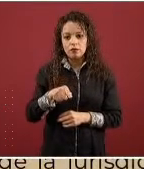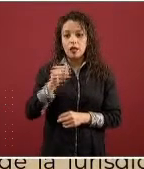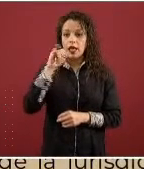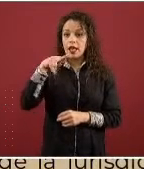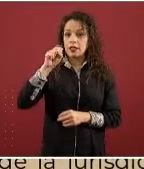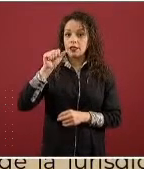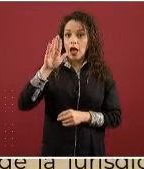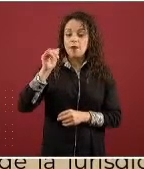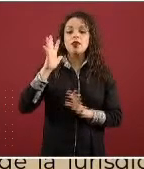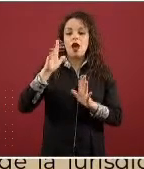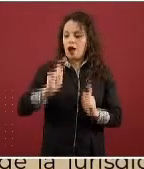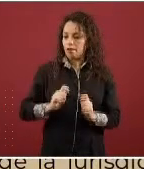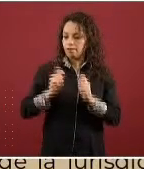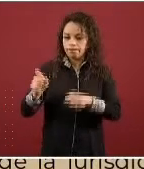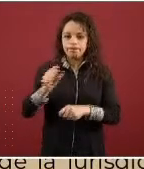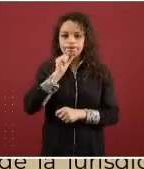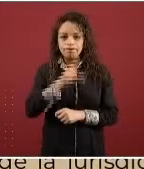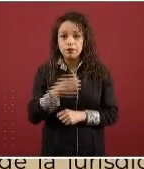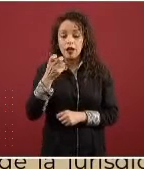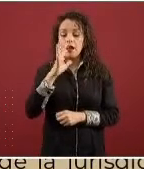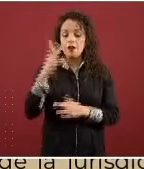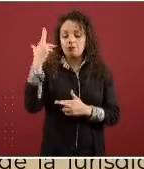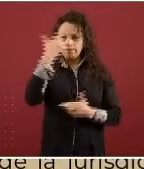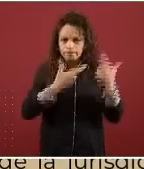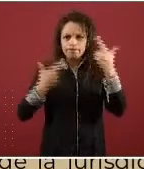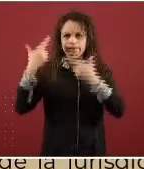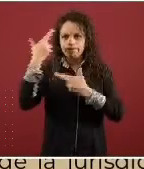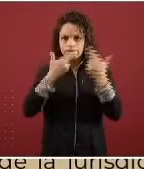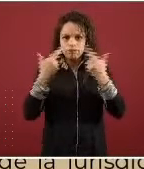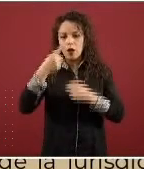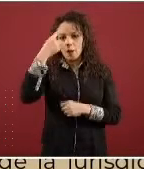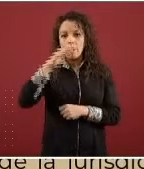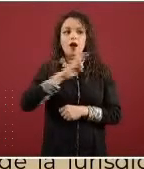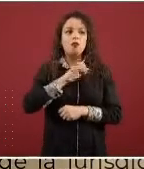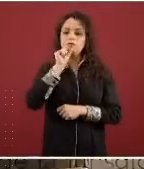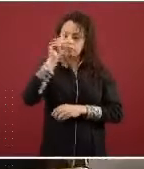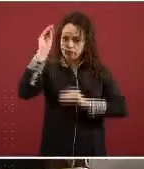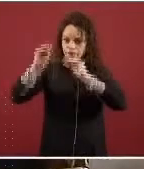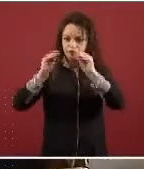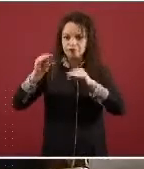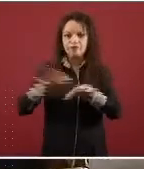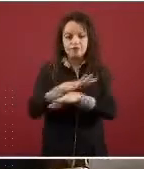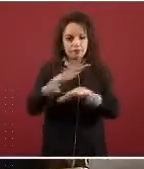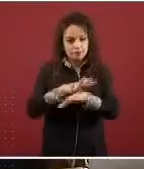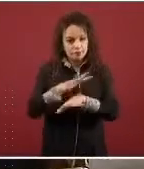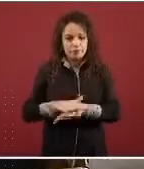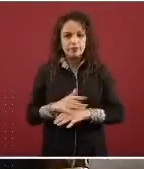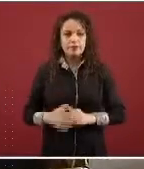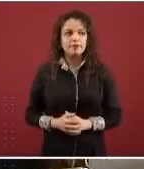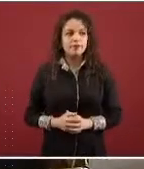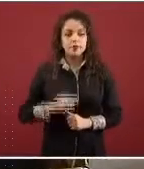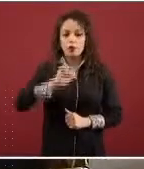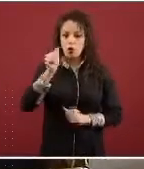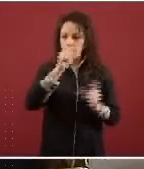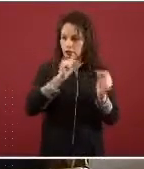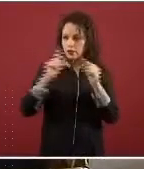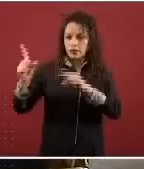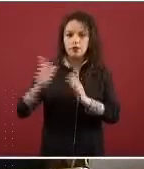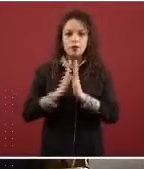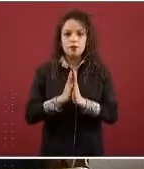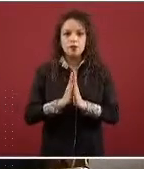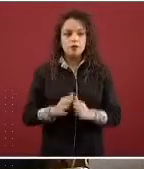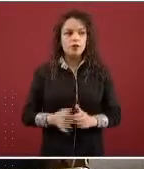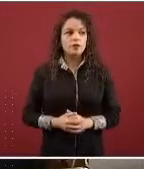y que estamos revisando para poder adecuarlas. La que sigue, por favor. Ese es